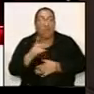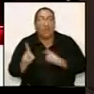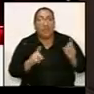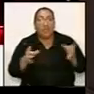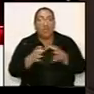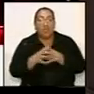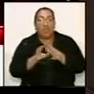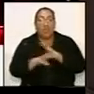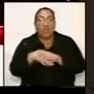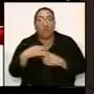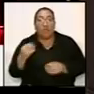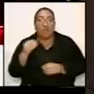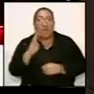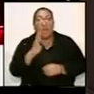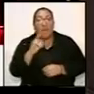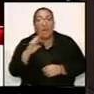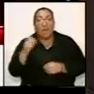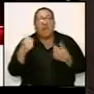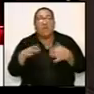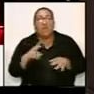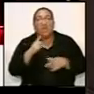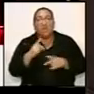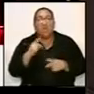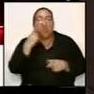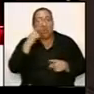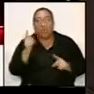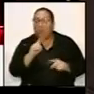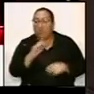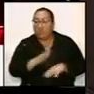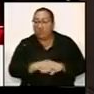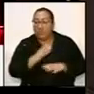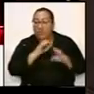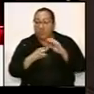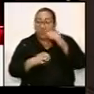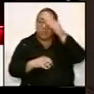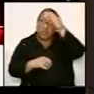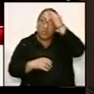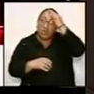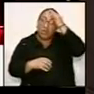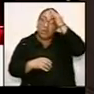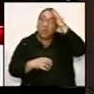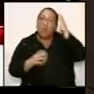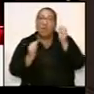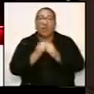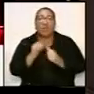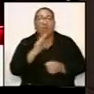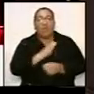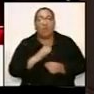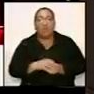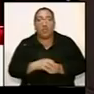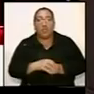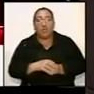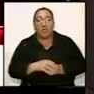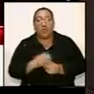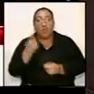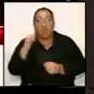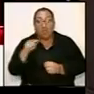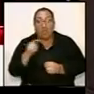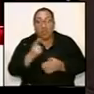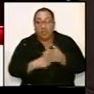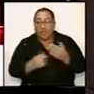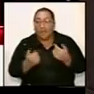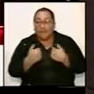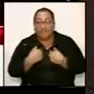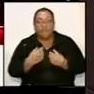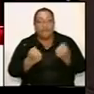de fuera de Las Bambas ya están desconociendo este diálogo con el gobierno. Es por ello que debemos